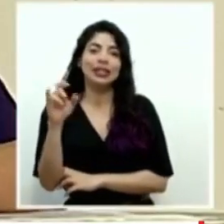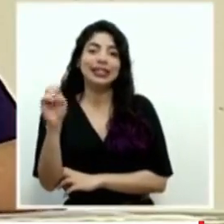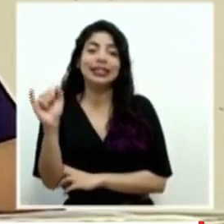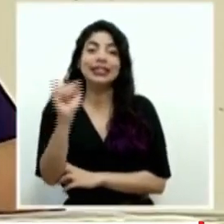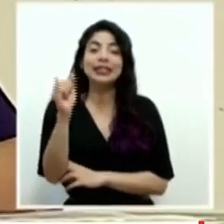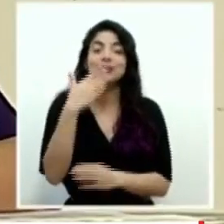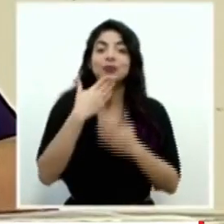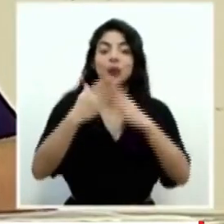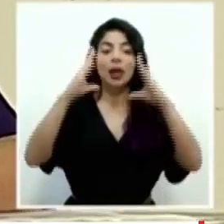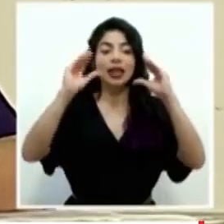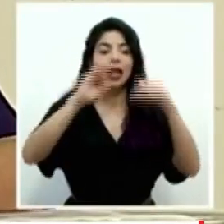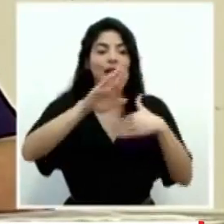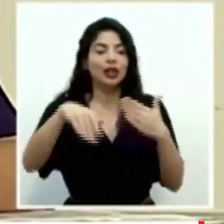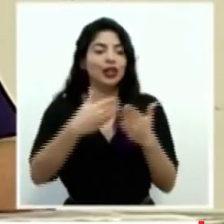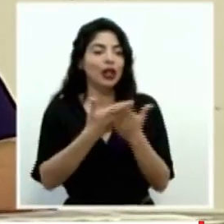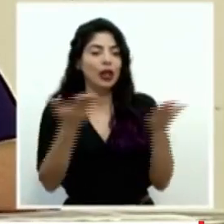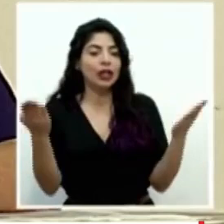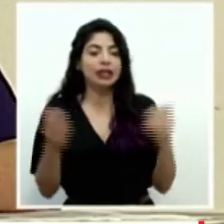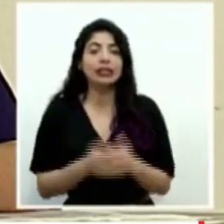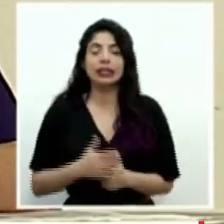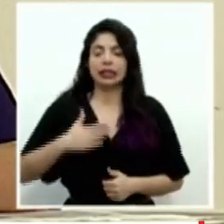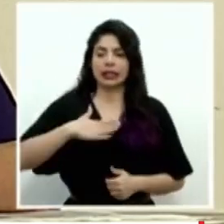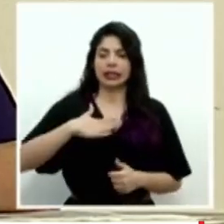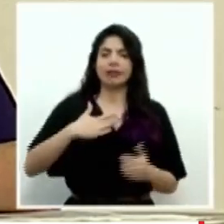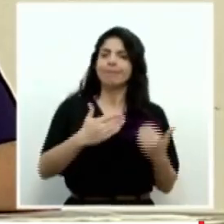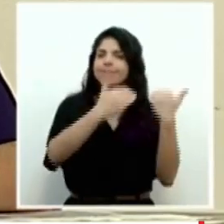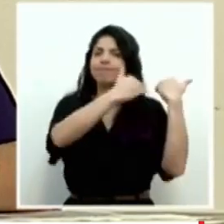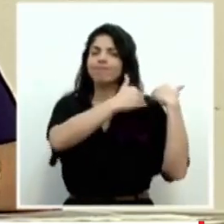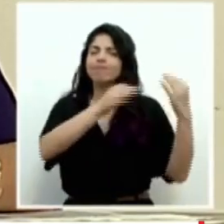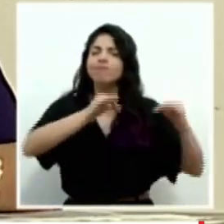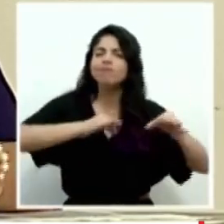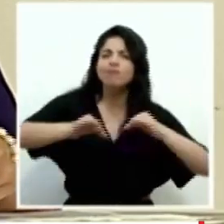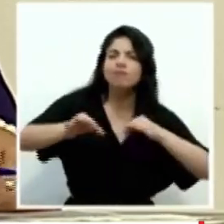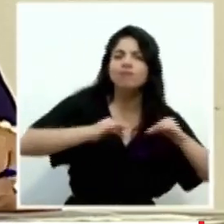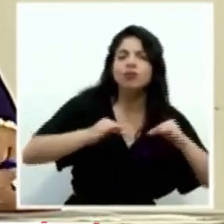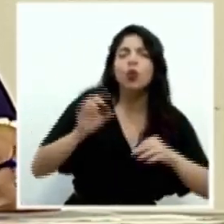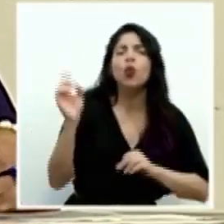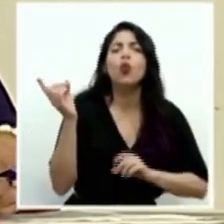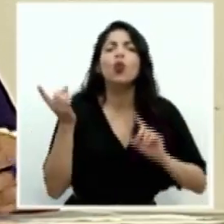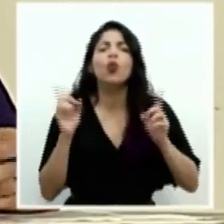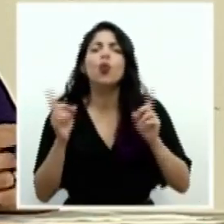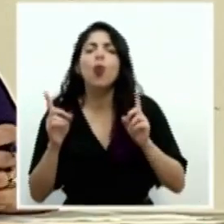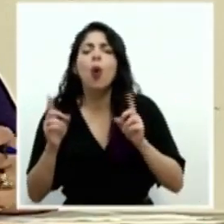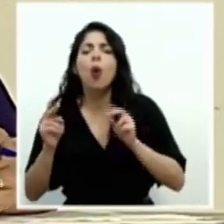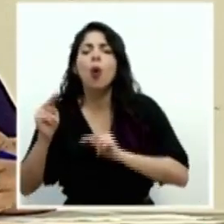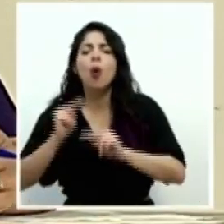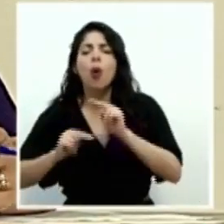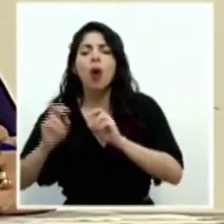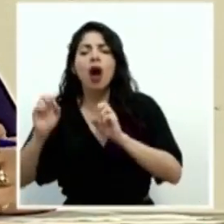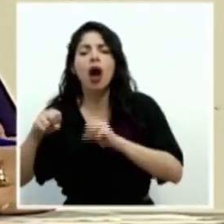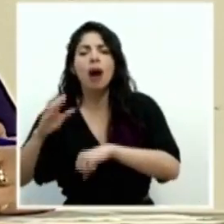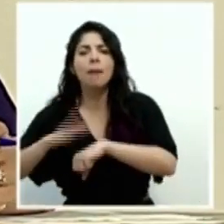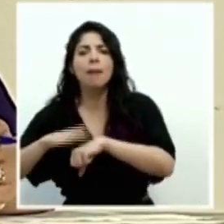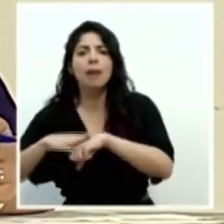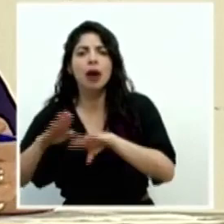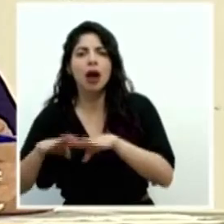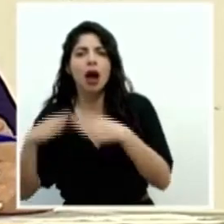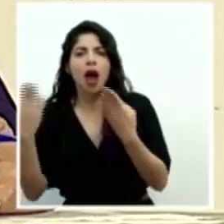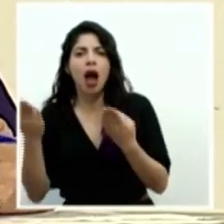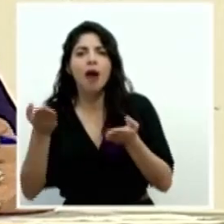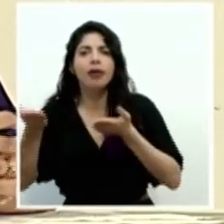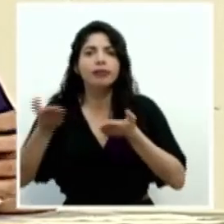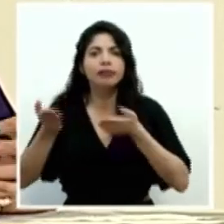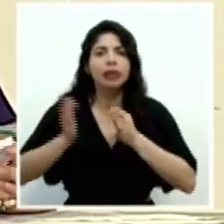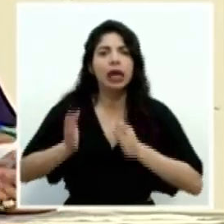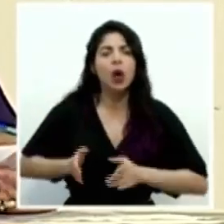tardes a todas y todos. Me corresponde señalar cuáles son los establecimientos que están habilitados para la atención